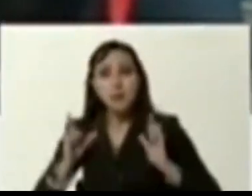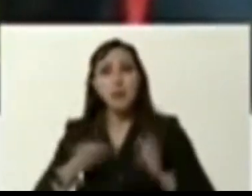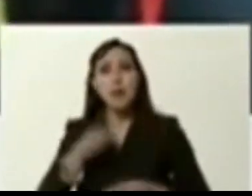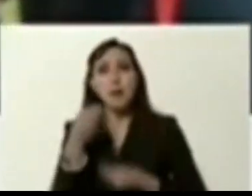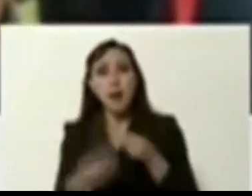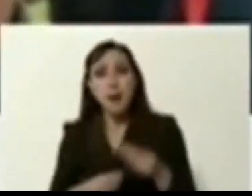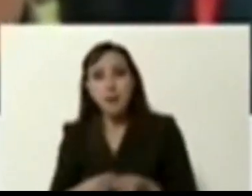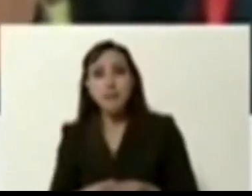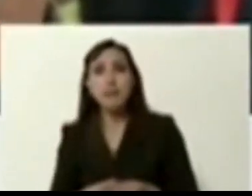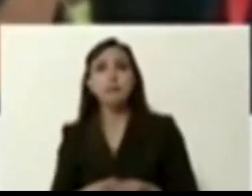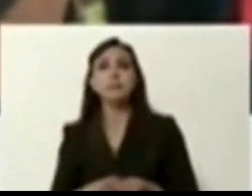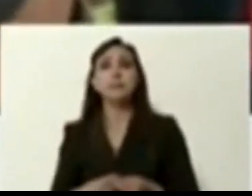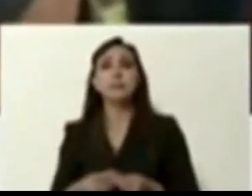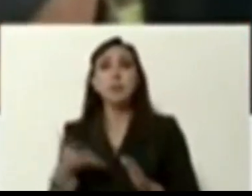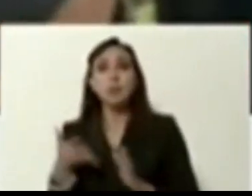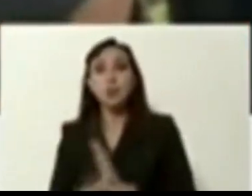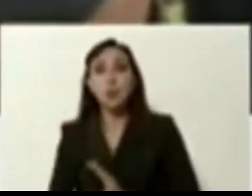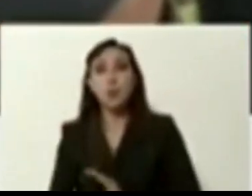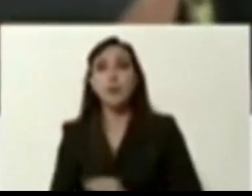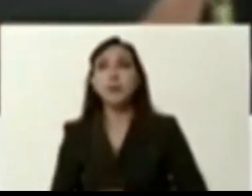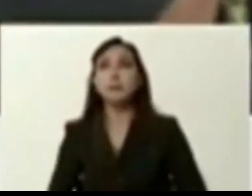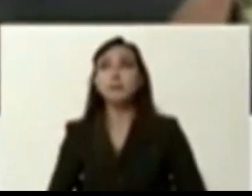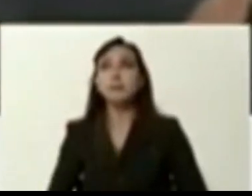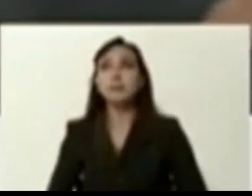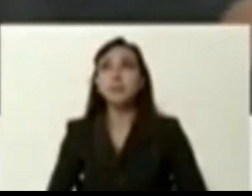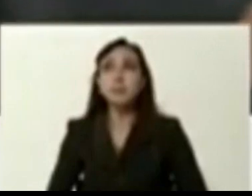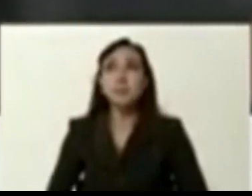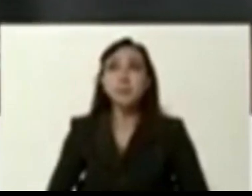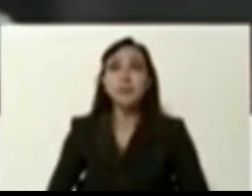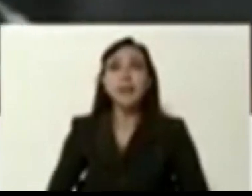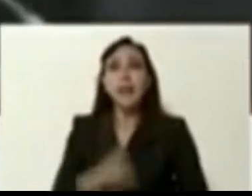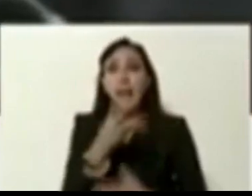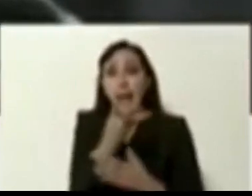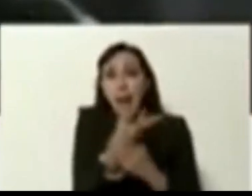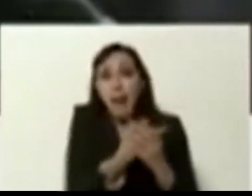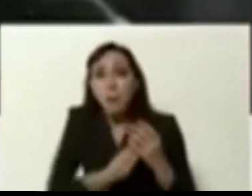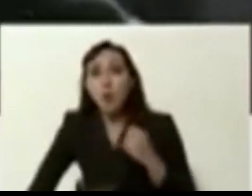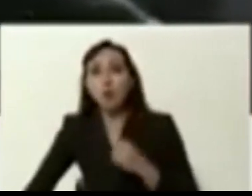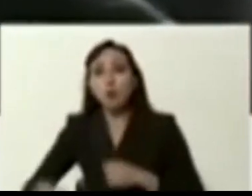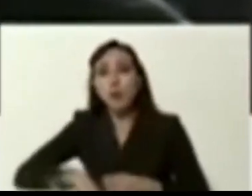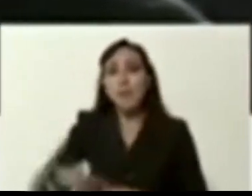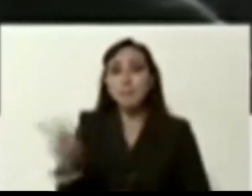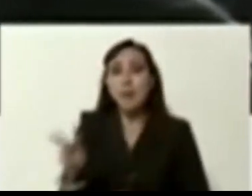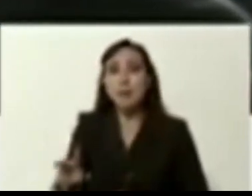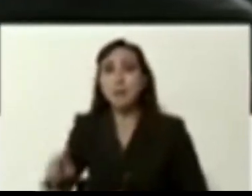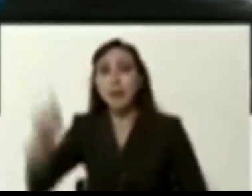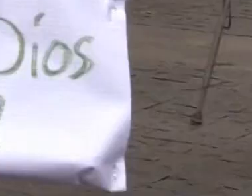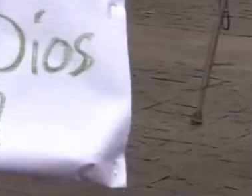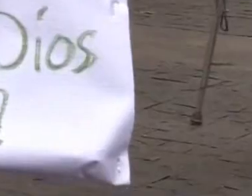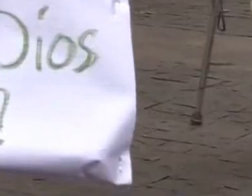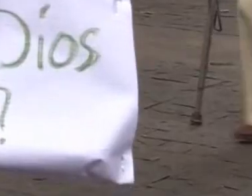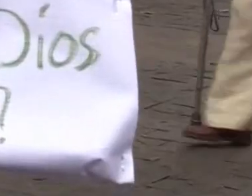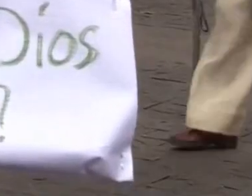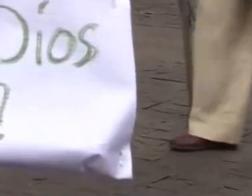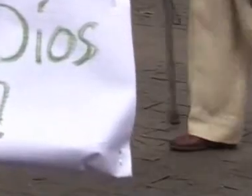recientemente en el país sudamericano en vista de la instalación de un nuevo quinquenio parlamentario con casi absoluto control